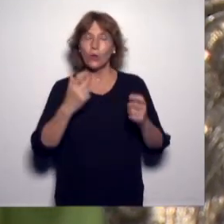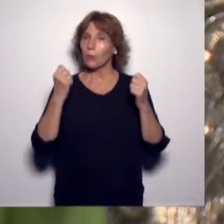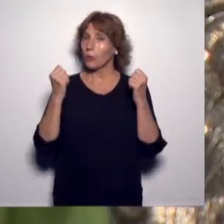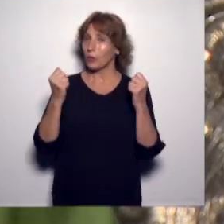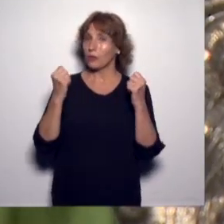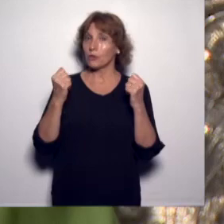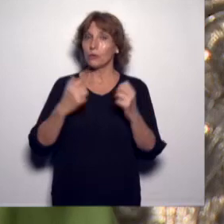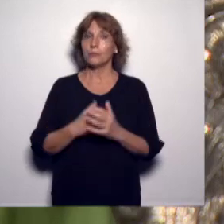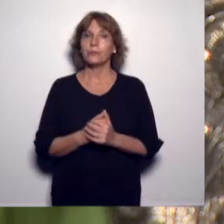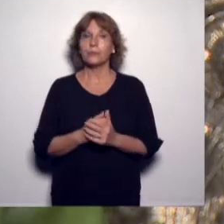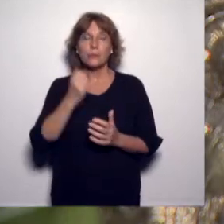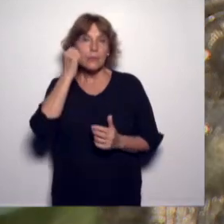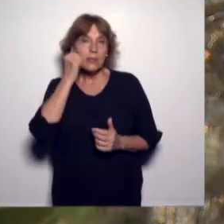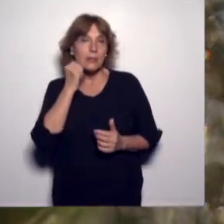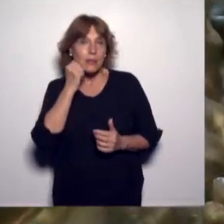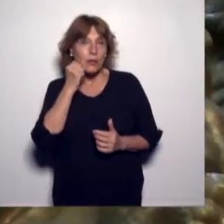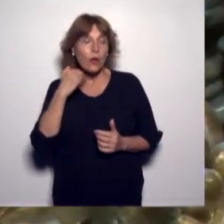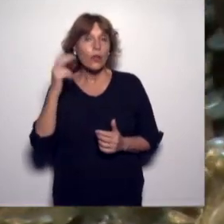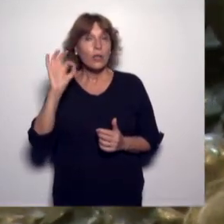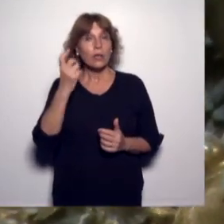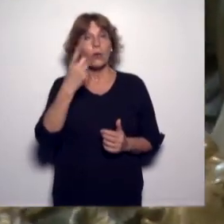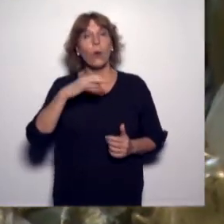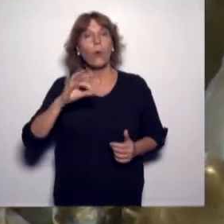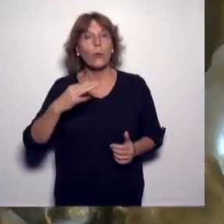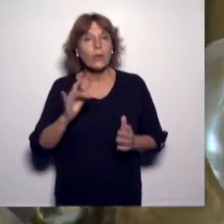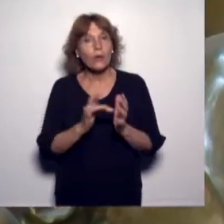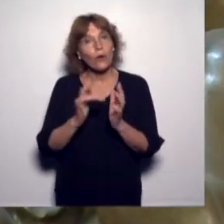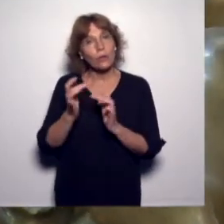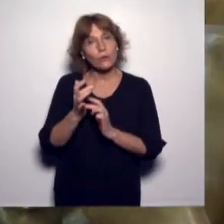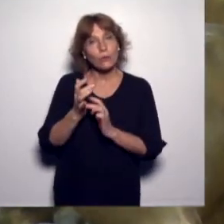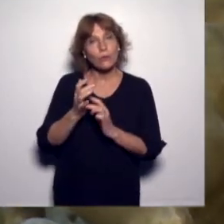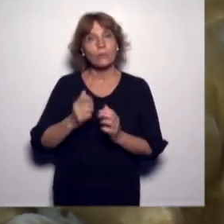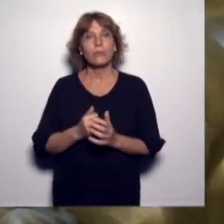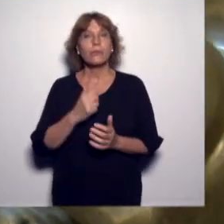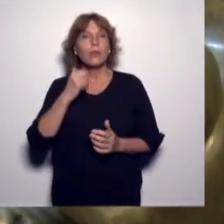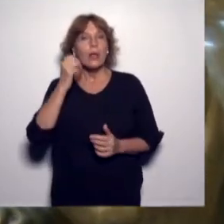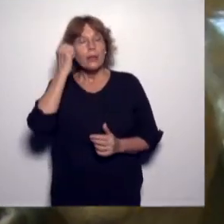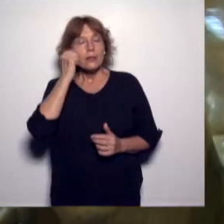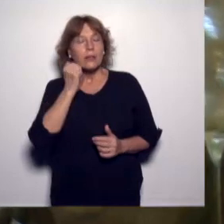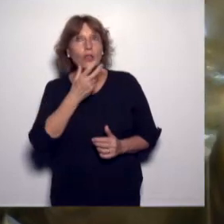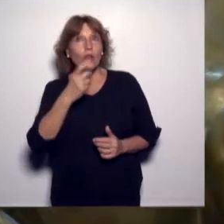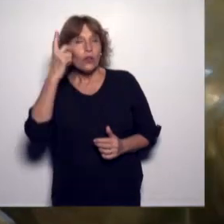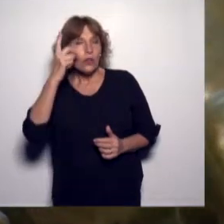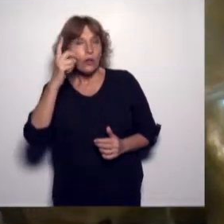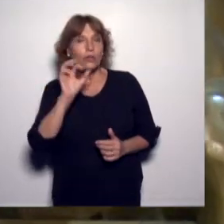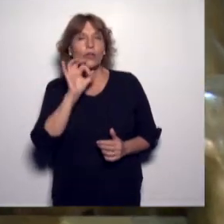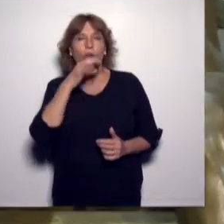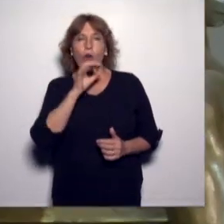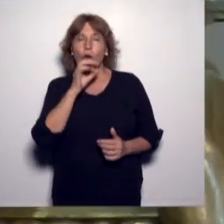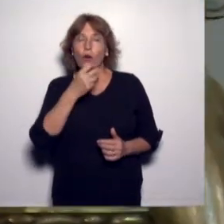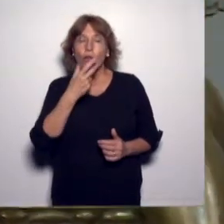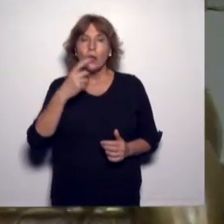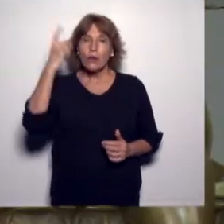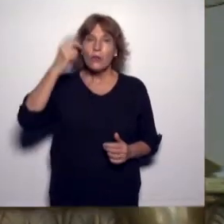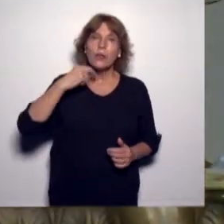Padre Todopoderoso, Señor Hijo Único Jesucristo, Señor Dios, Cordero